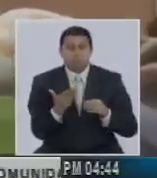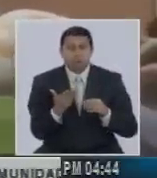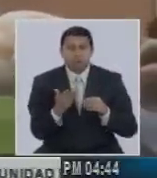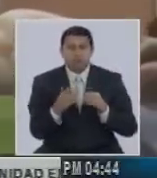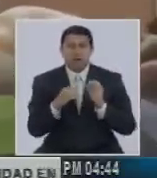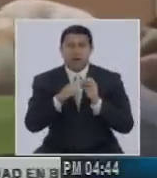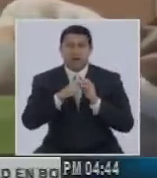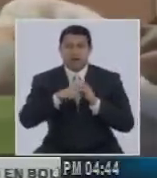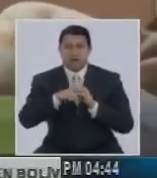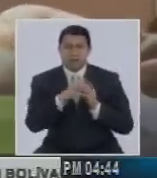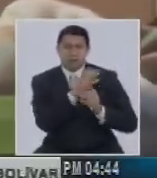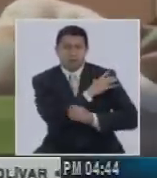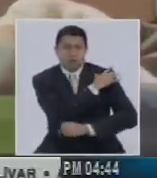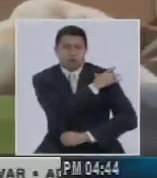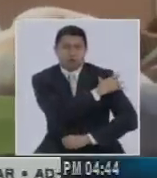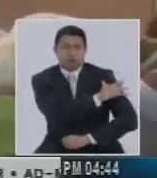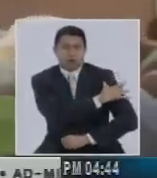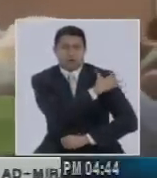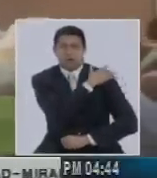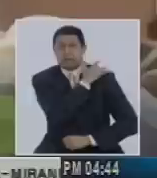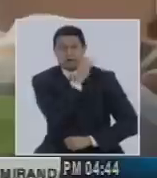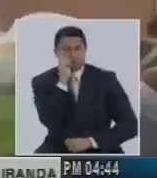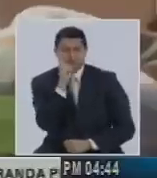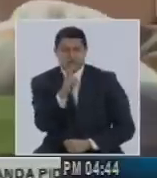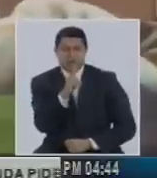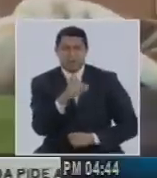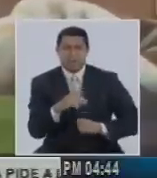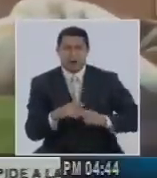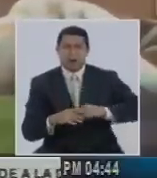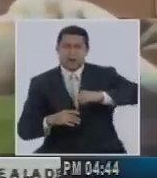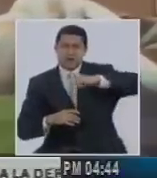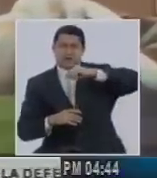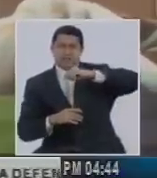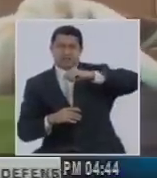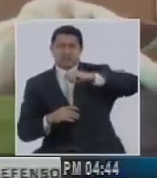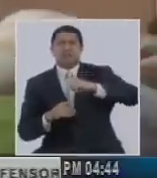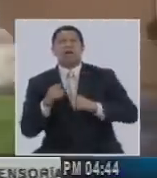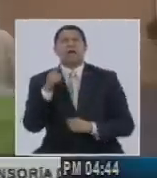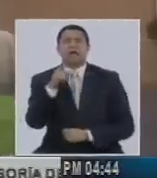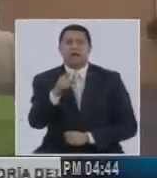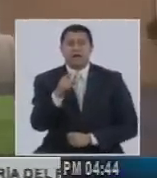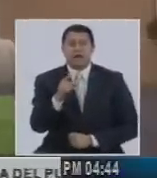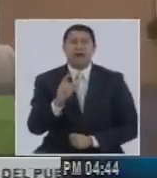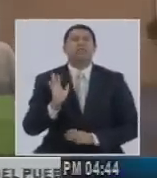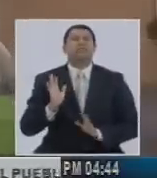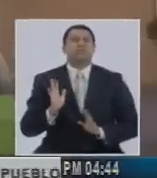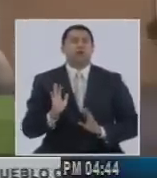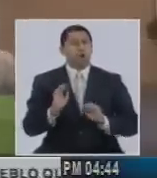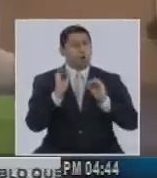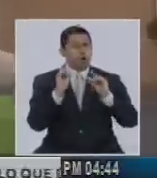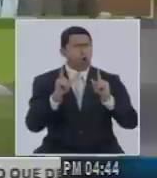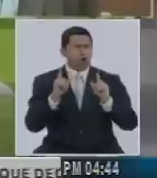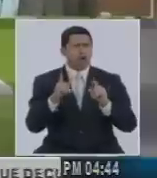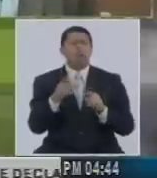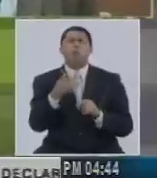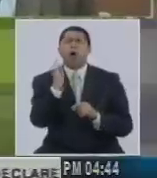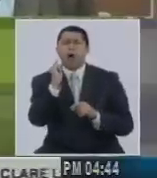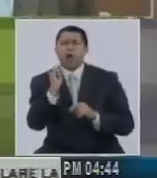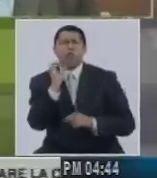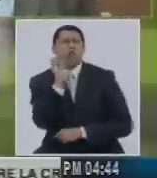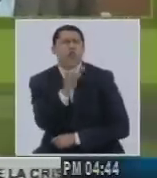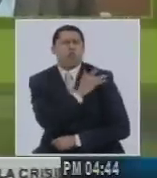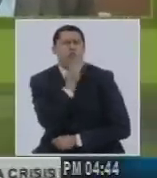deltoide, el músculo grande del hombro que no se ve aquí, para levantar el brazo. Y bien, esa es la función. Bien, cuando existe algún